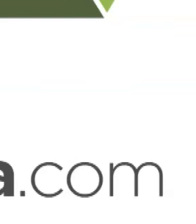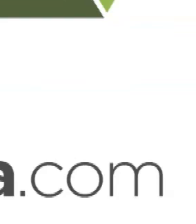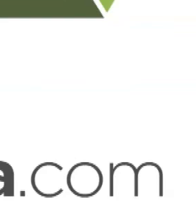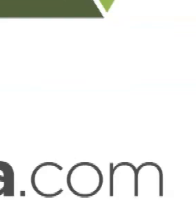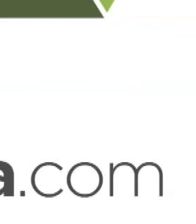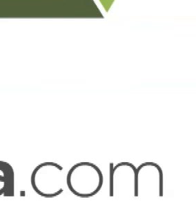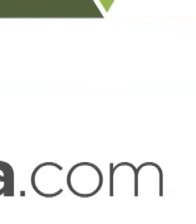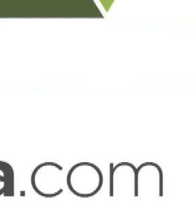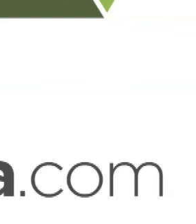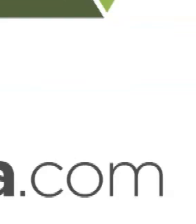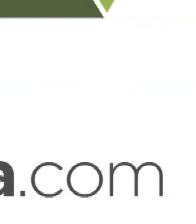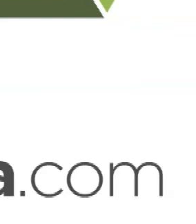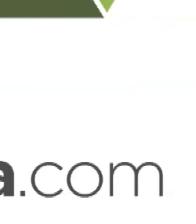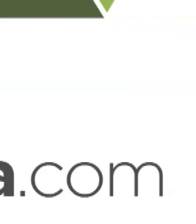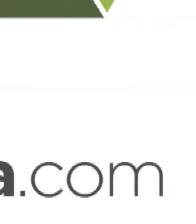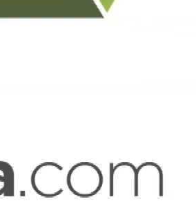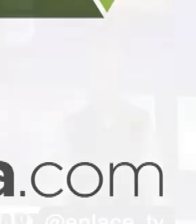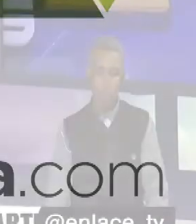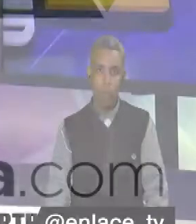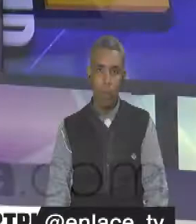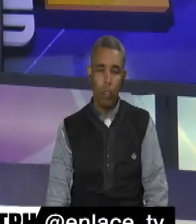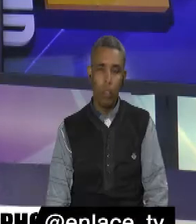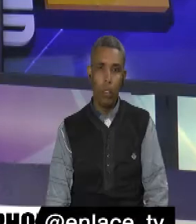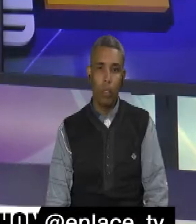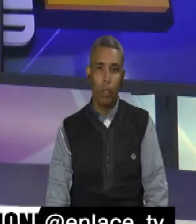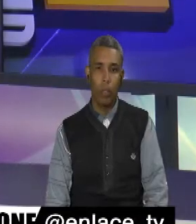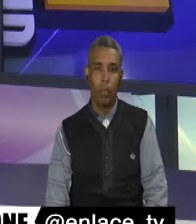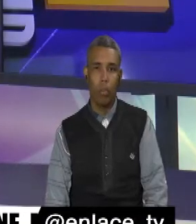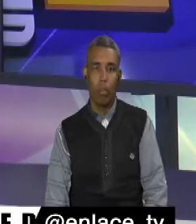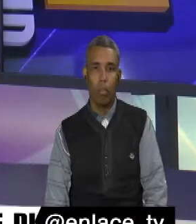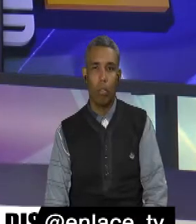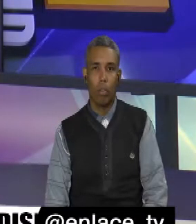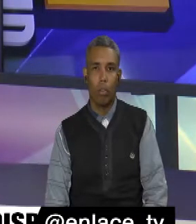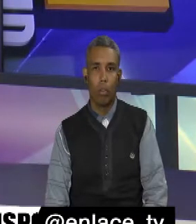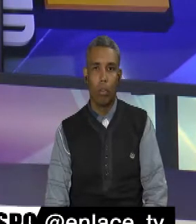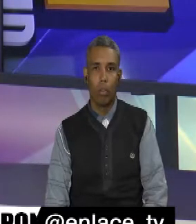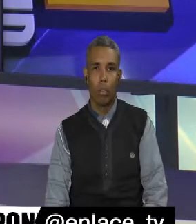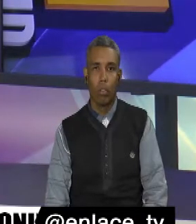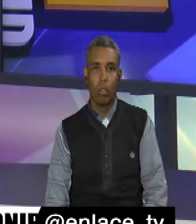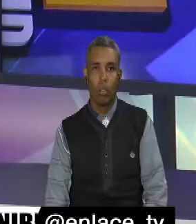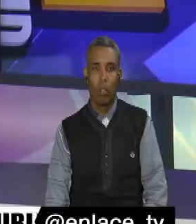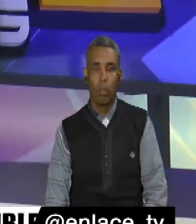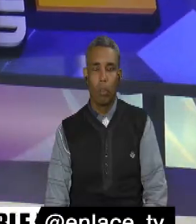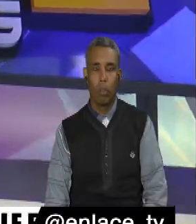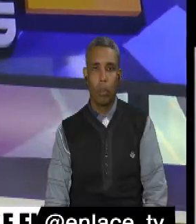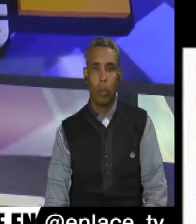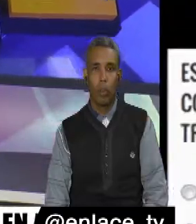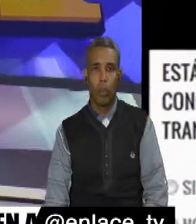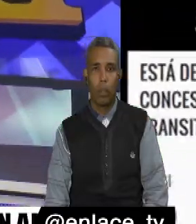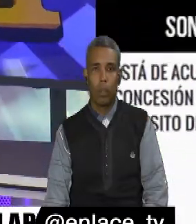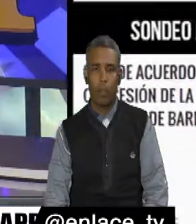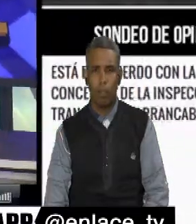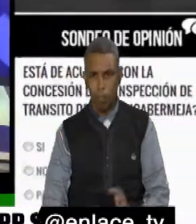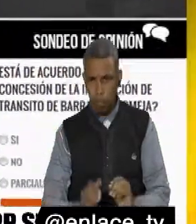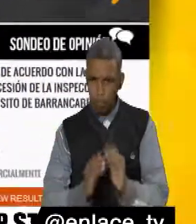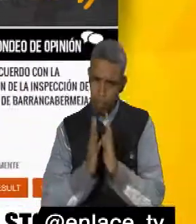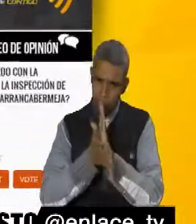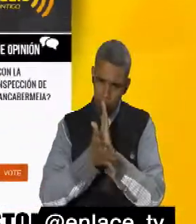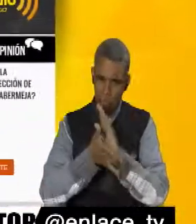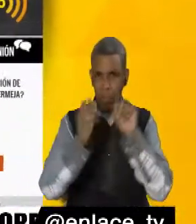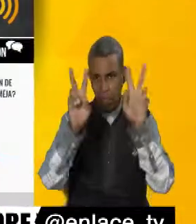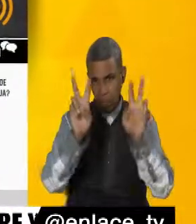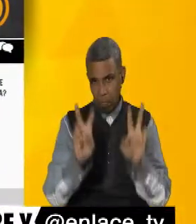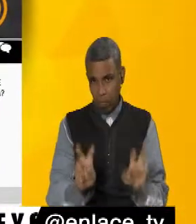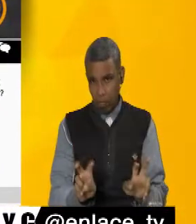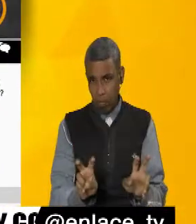teléfono 601-0547. Seguimos llevando a nuestra comunidad el acontecer de la ciudad y región. Estas y otras